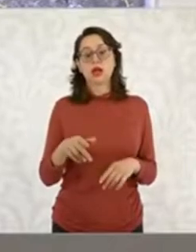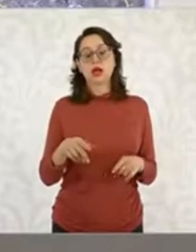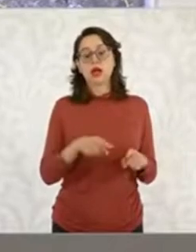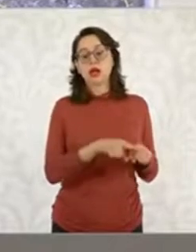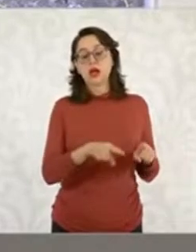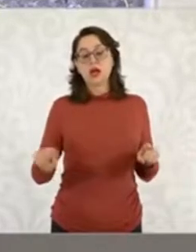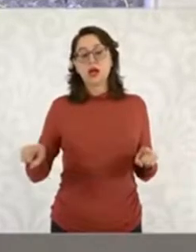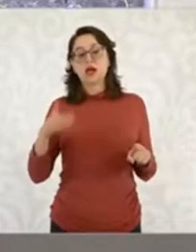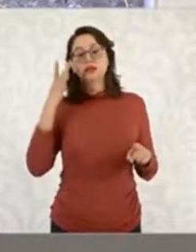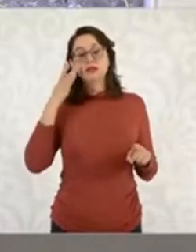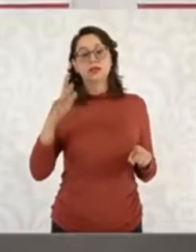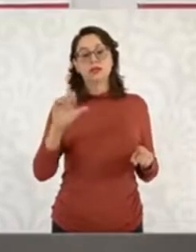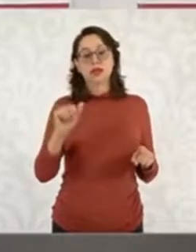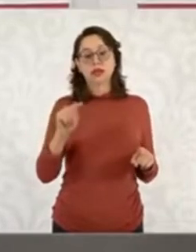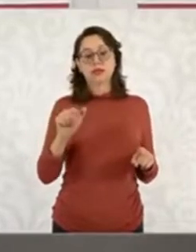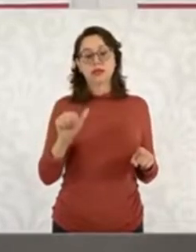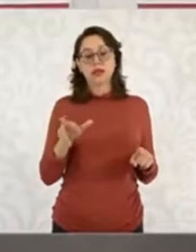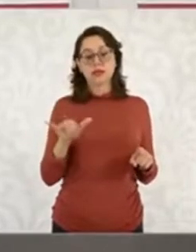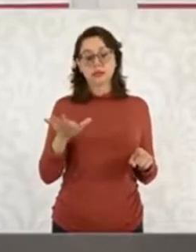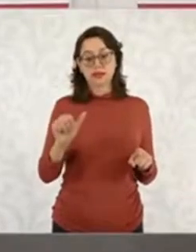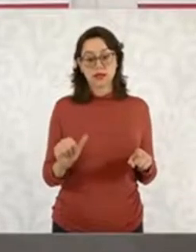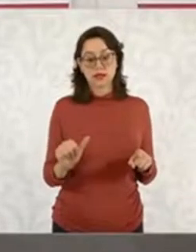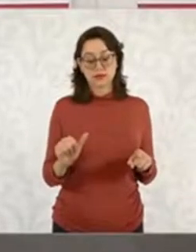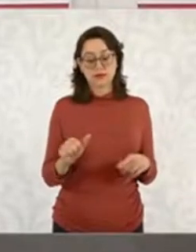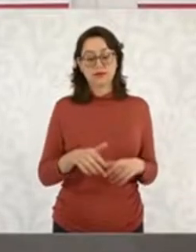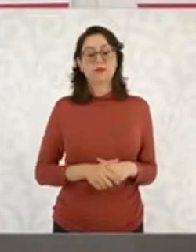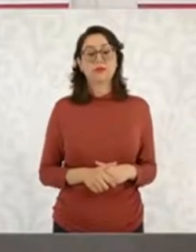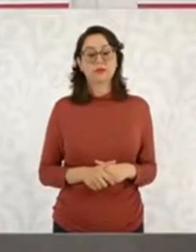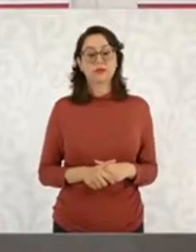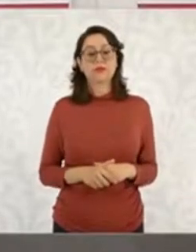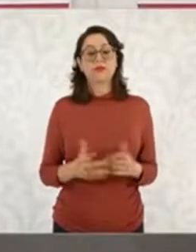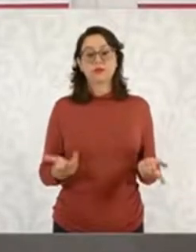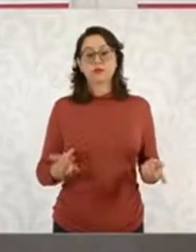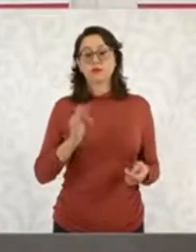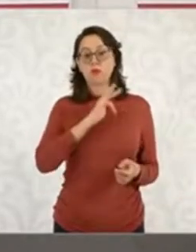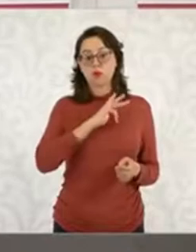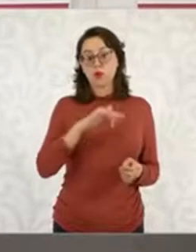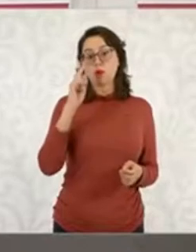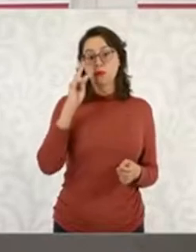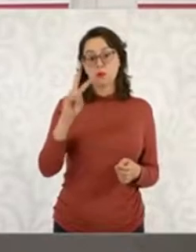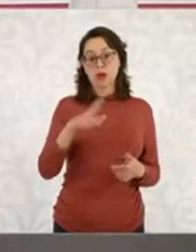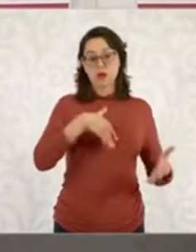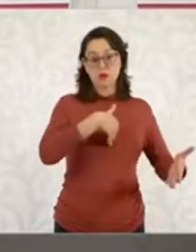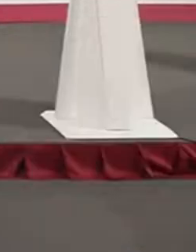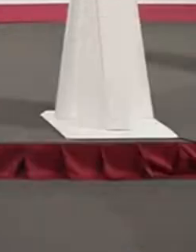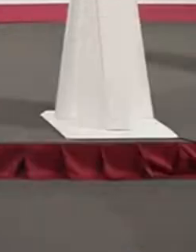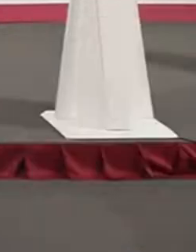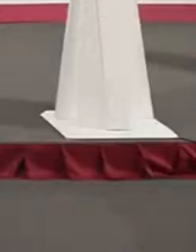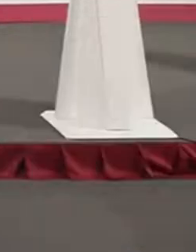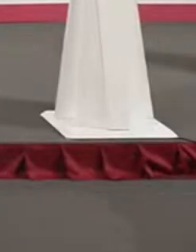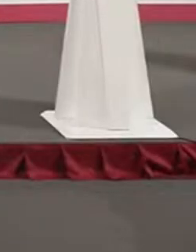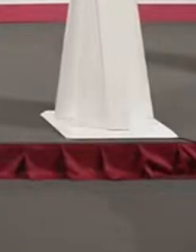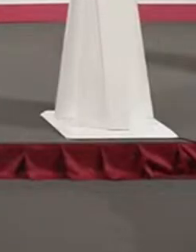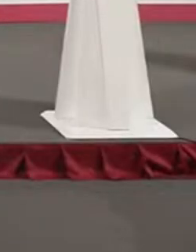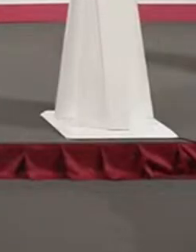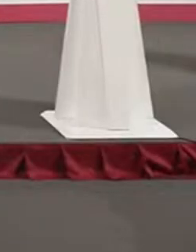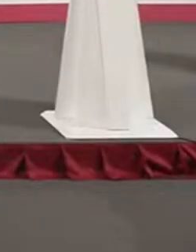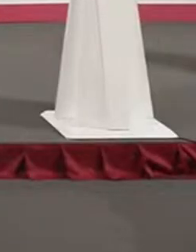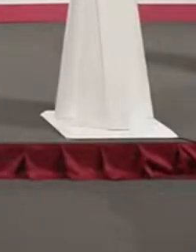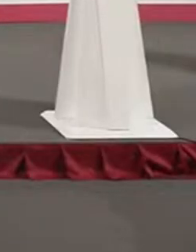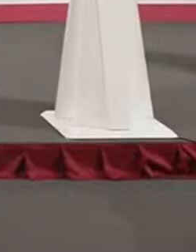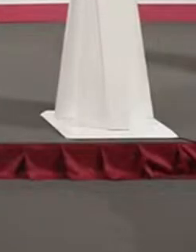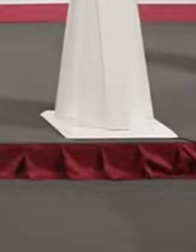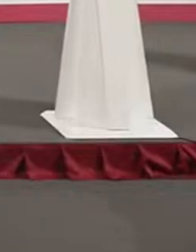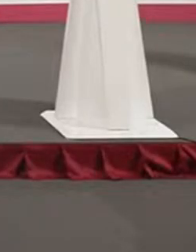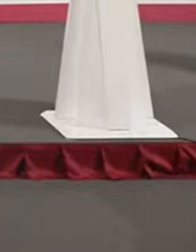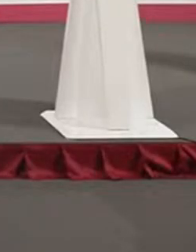en la entrada a Monterrey. Aquí tenemos, por ejemplo, estación o paradero en Derramadero,